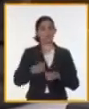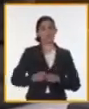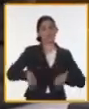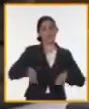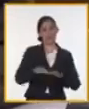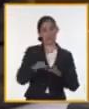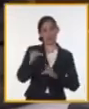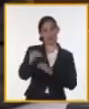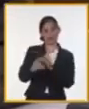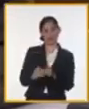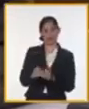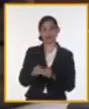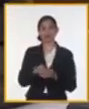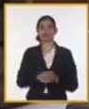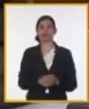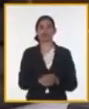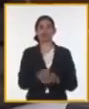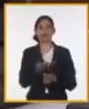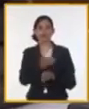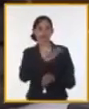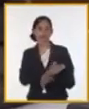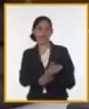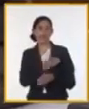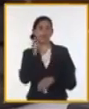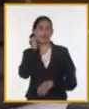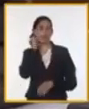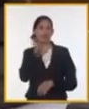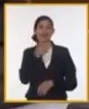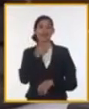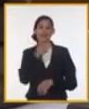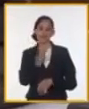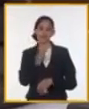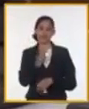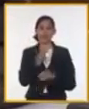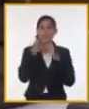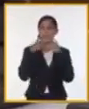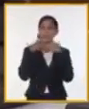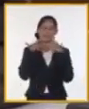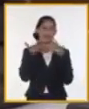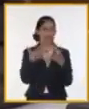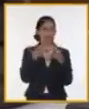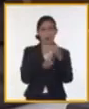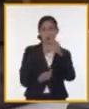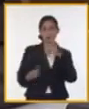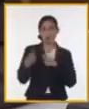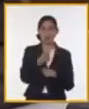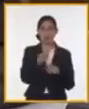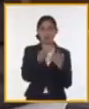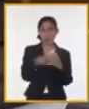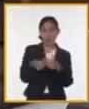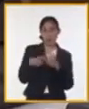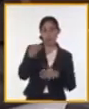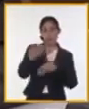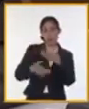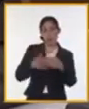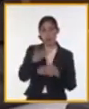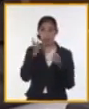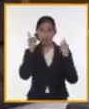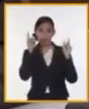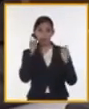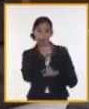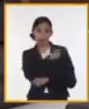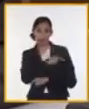Y Teresa hablaba aquí que es imprescindible resolver los problemas que tenemos de política de cuadro, pero no solamente política de